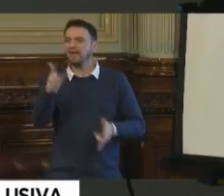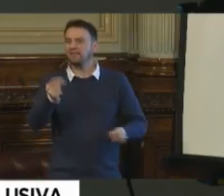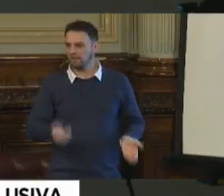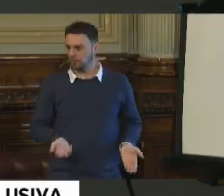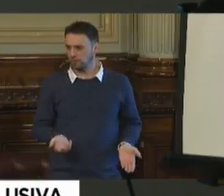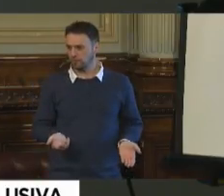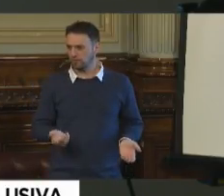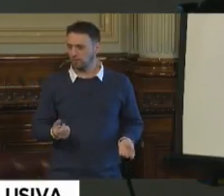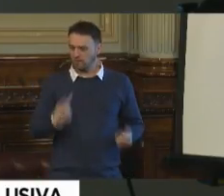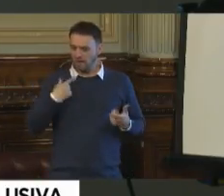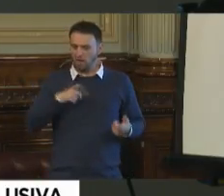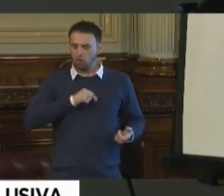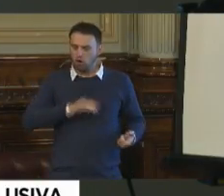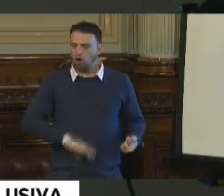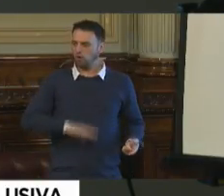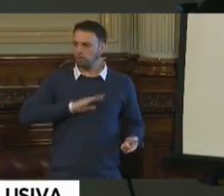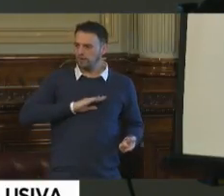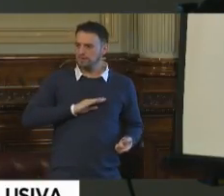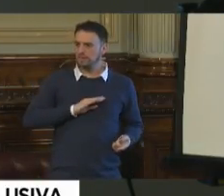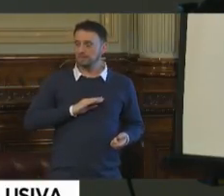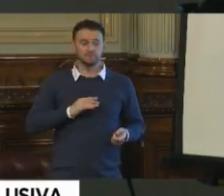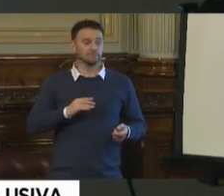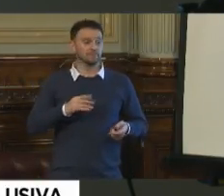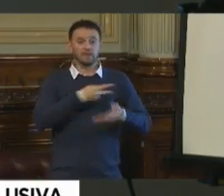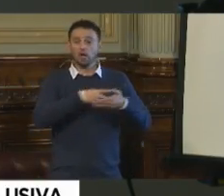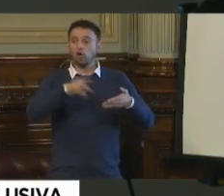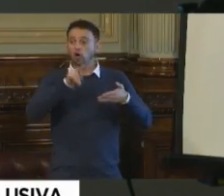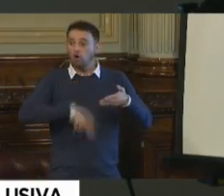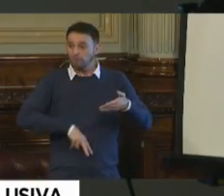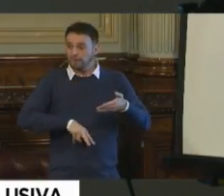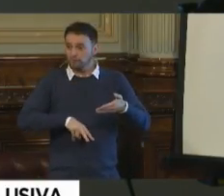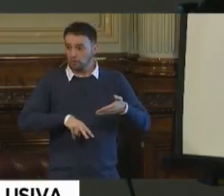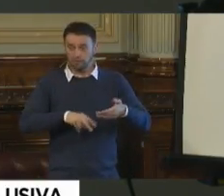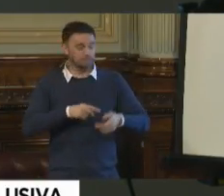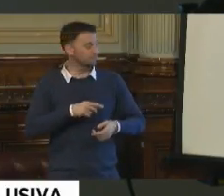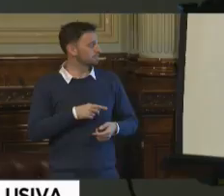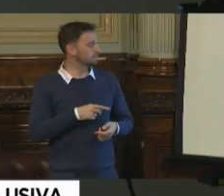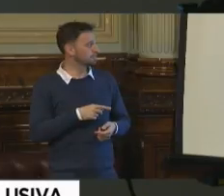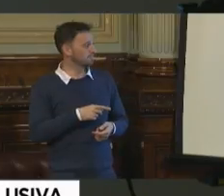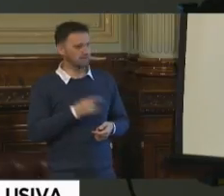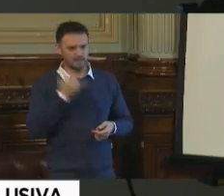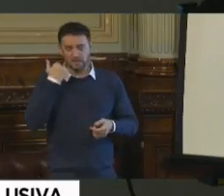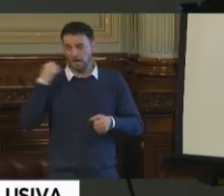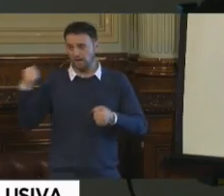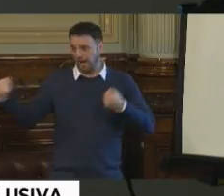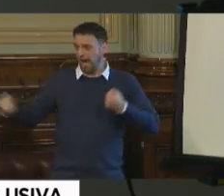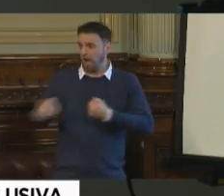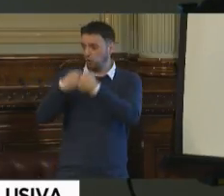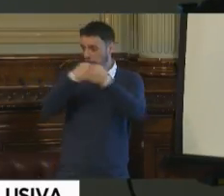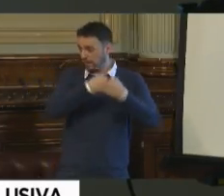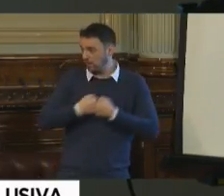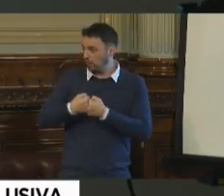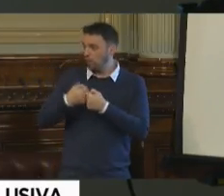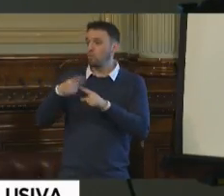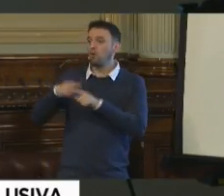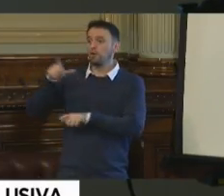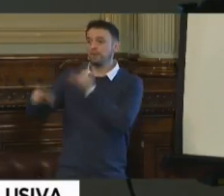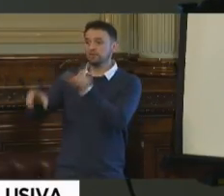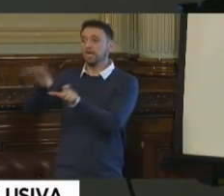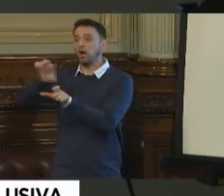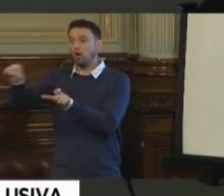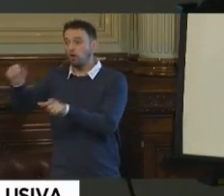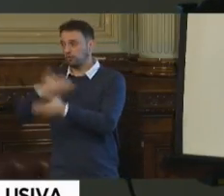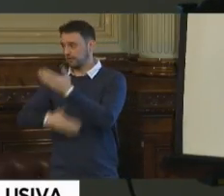de segregación la terminología que consagra la convención y que está digamos acordada por